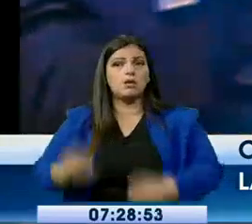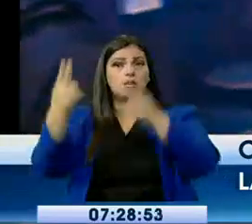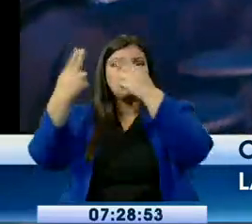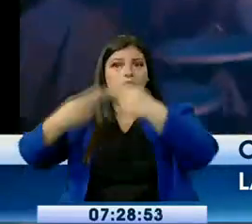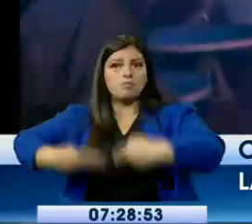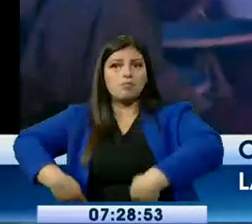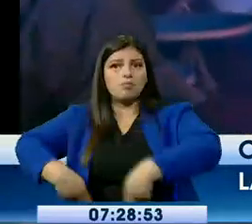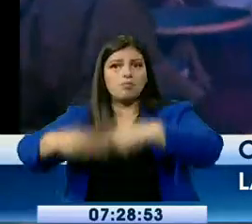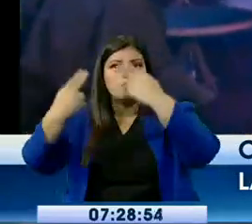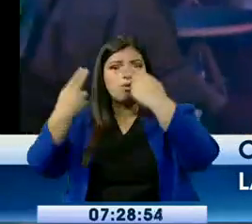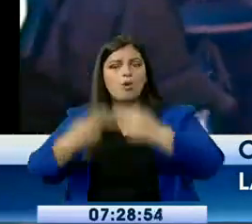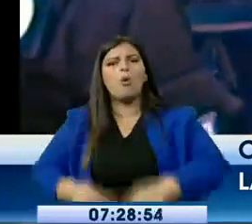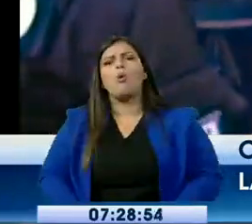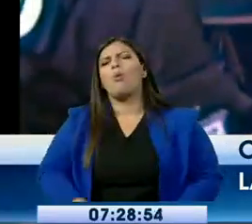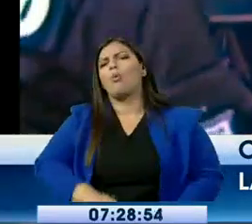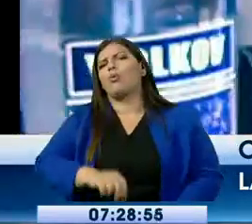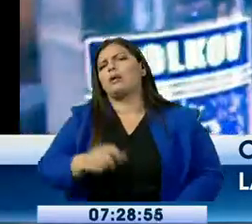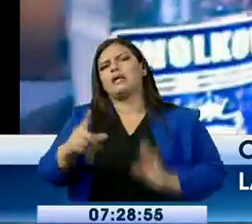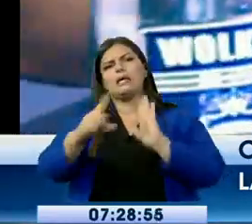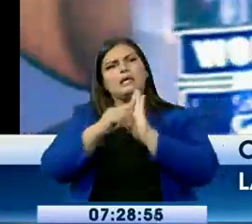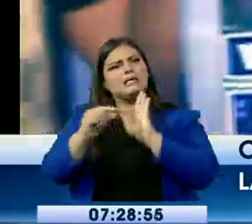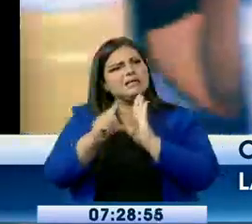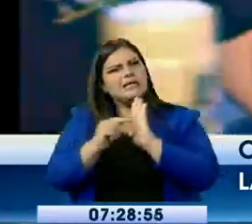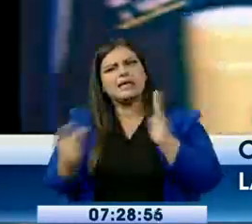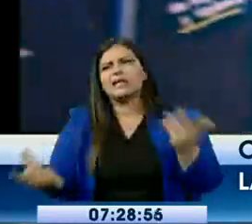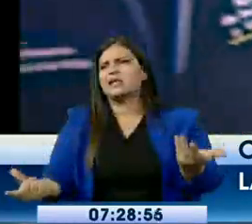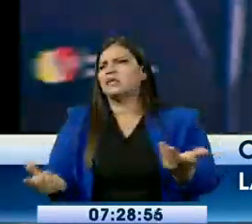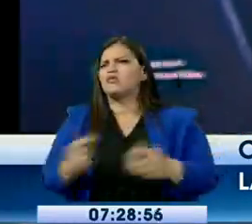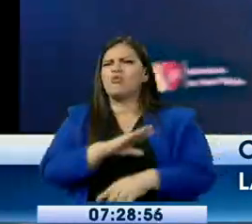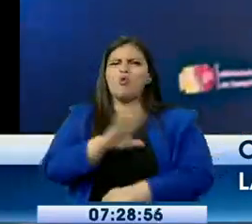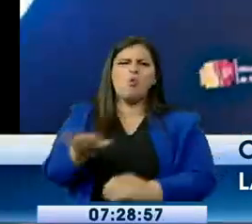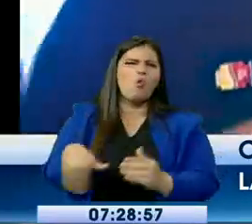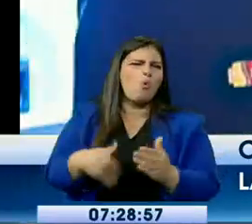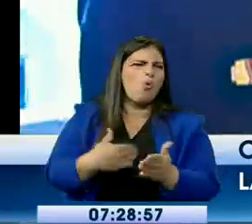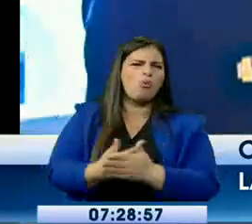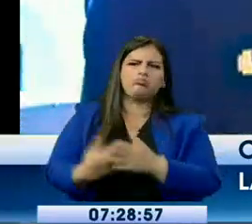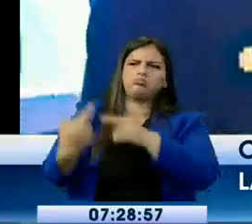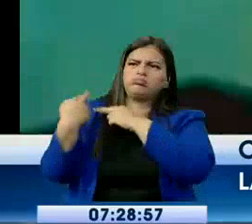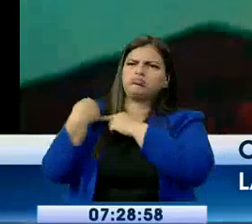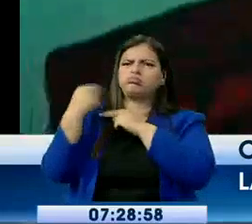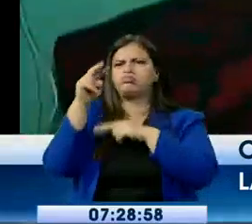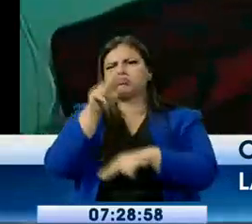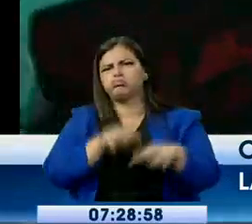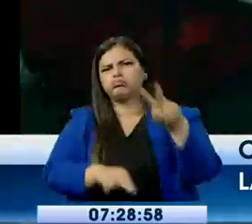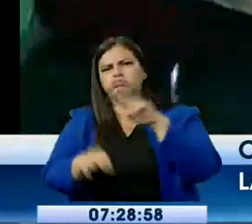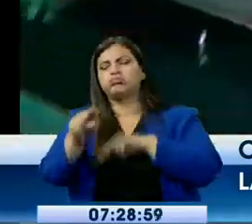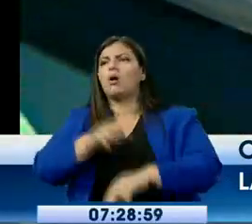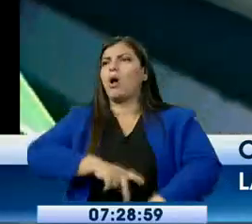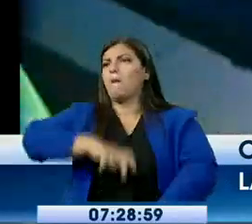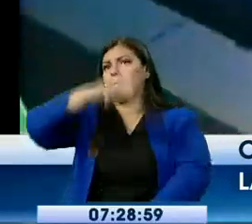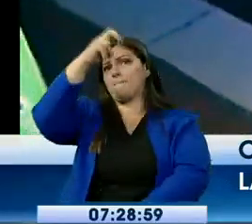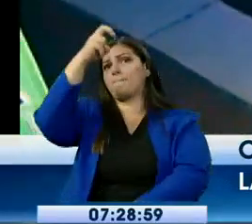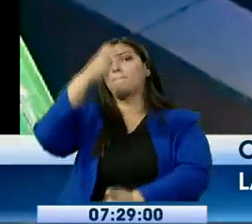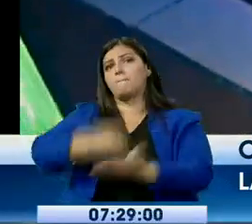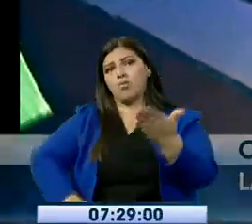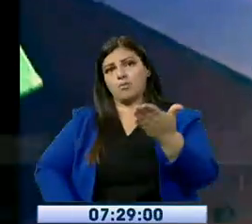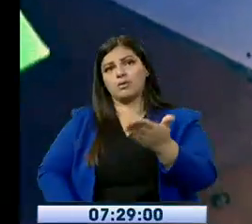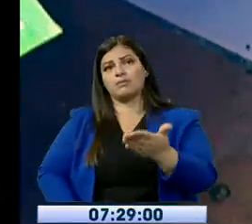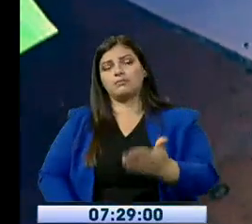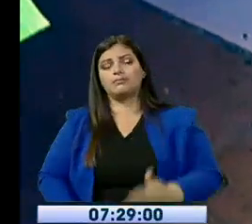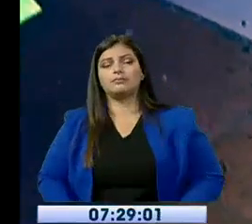Regulación y Control Sanitario, al SRI, todos están sujetos al control. Informó José